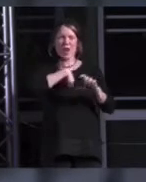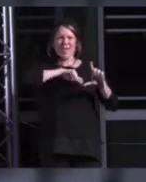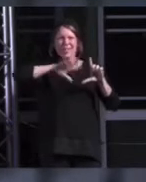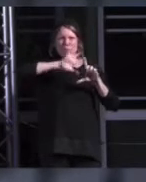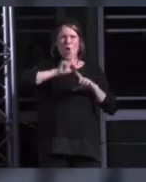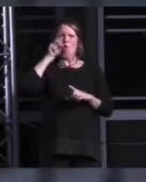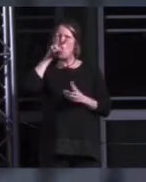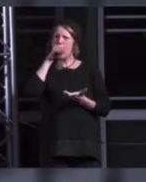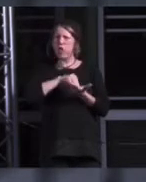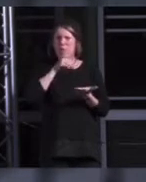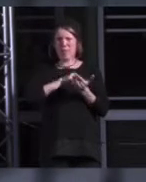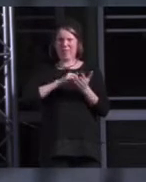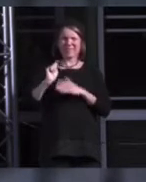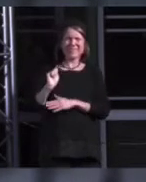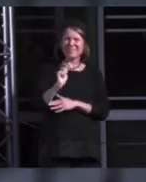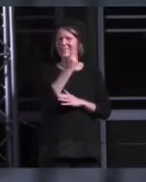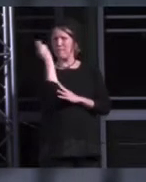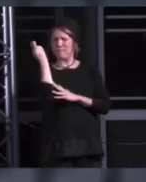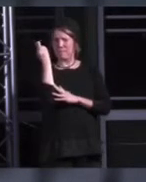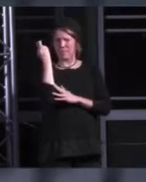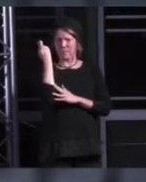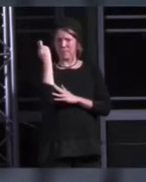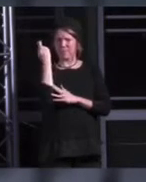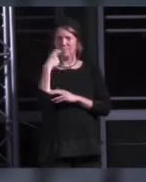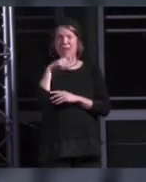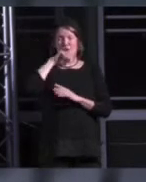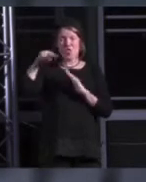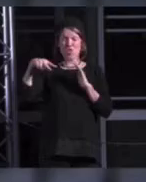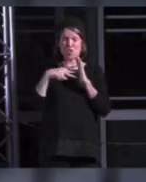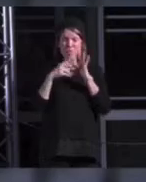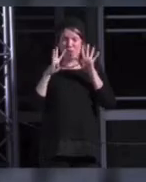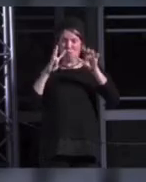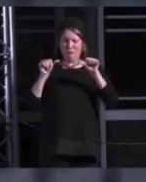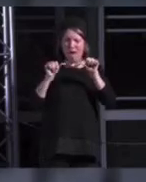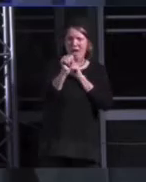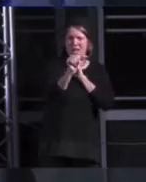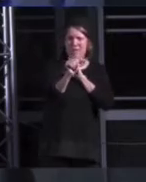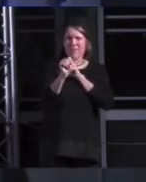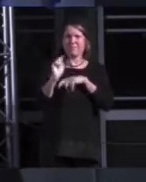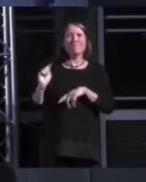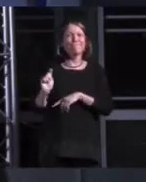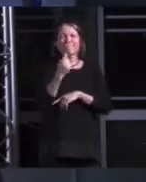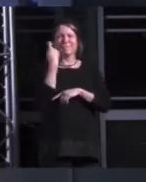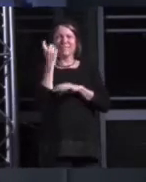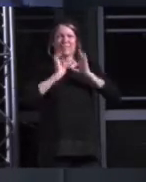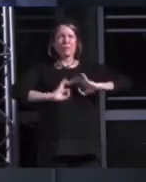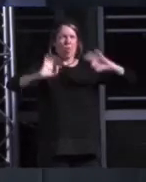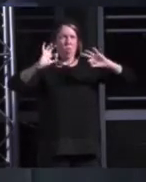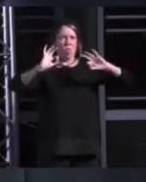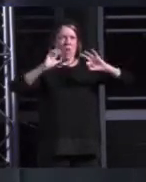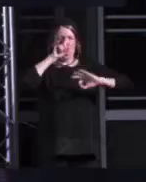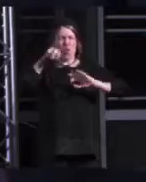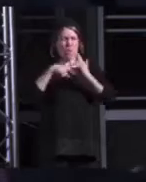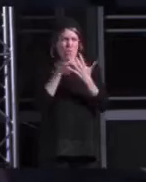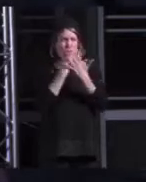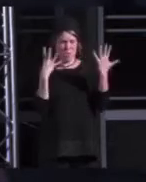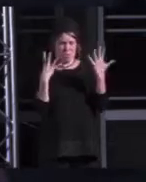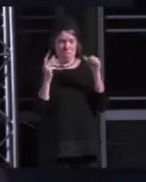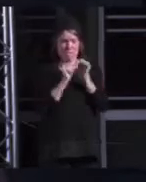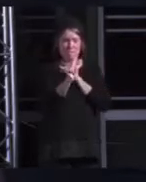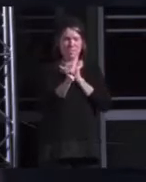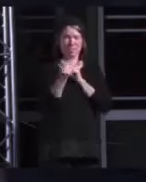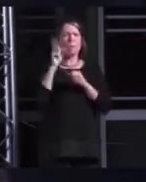veces campeón absoluto de España al aire libre desde 2009, ostenta el récord nacional de especialidades de 2019 y